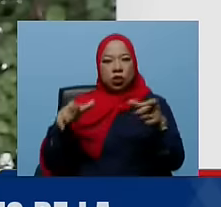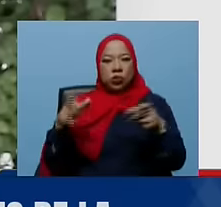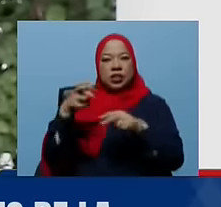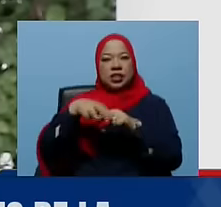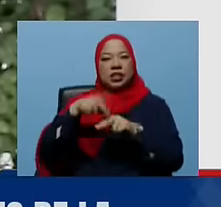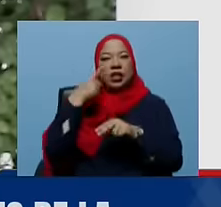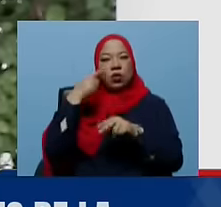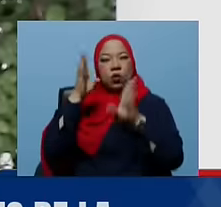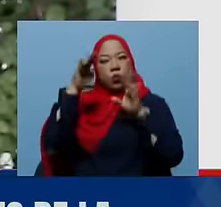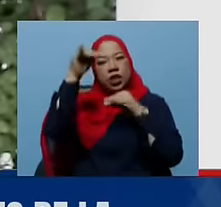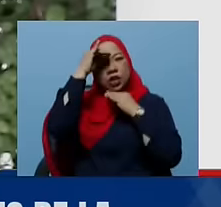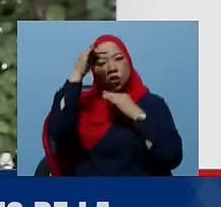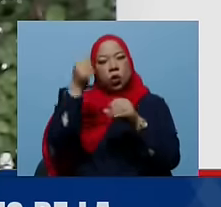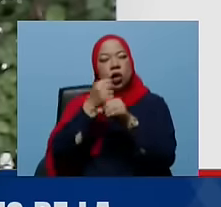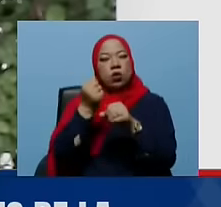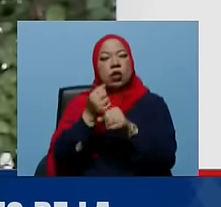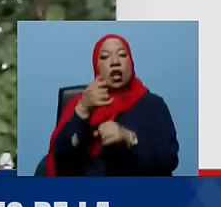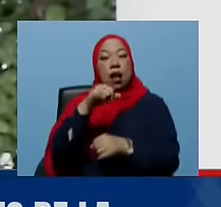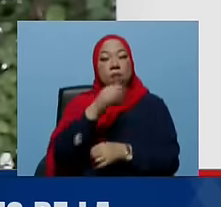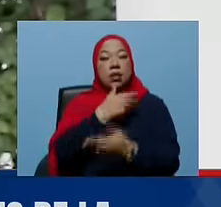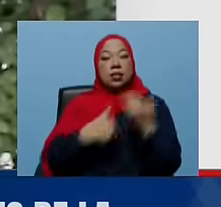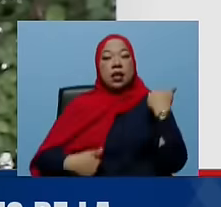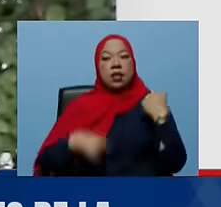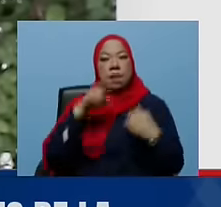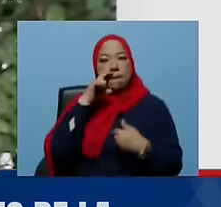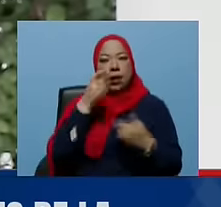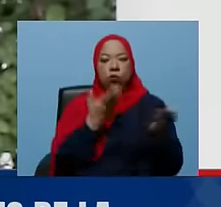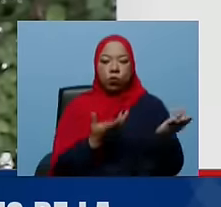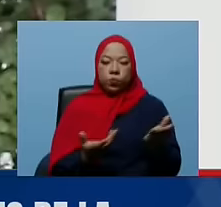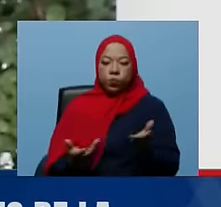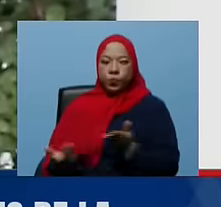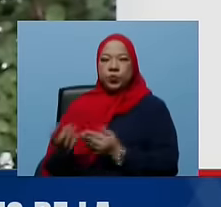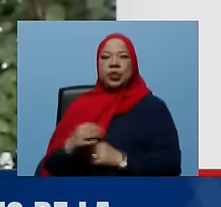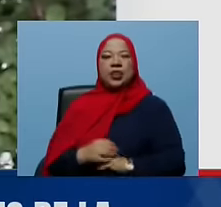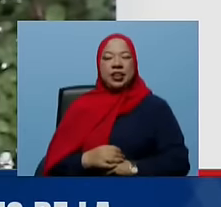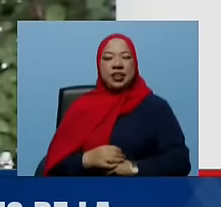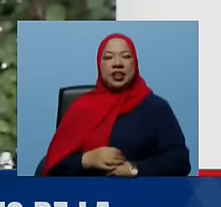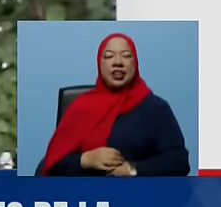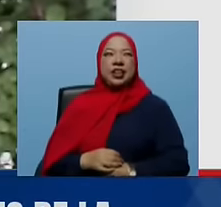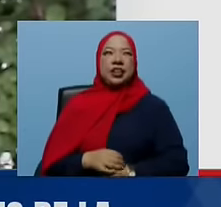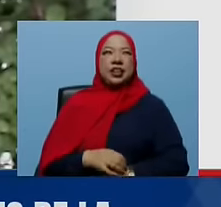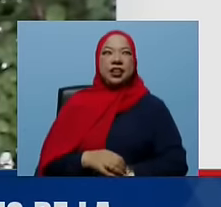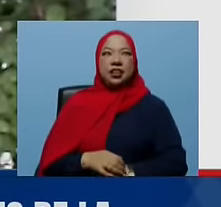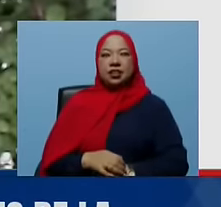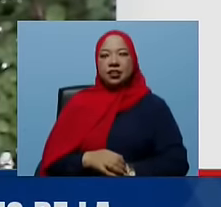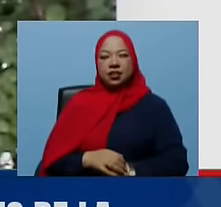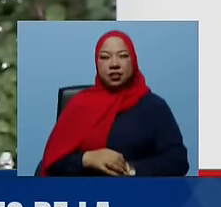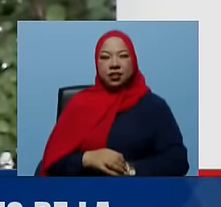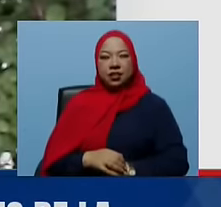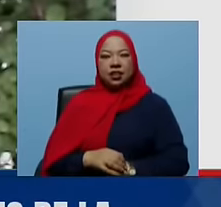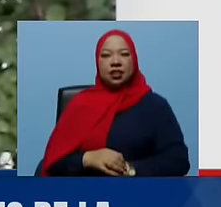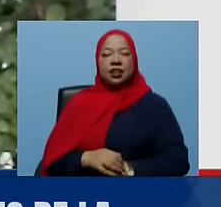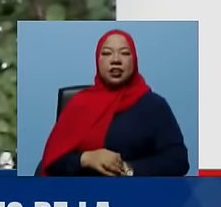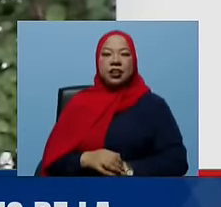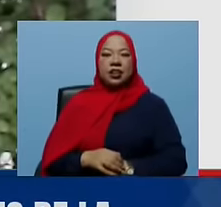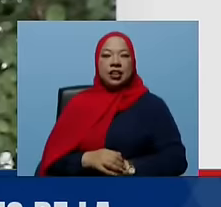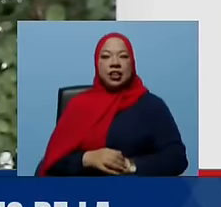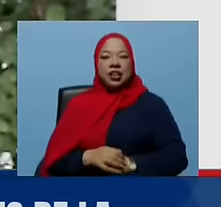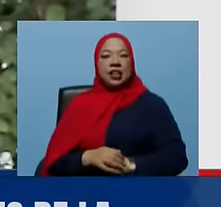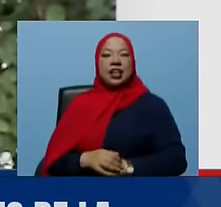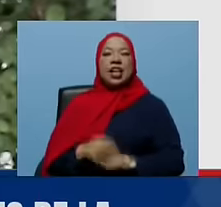Noel Márquez, a Luisana Pérez, ya recuperada, lista para las